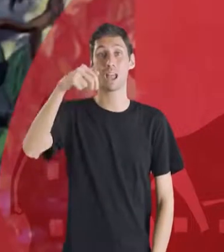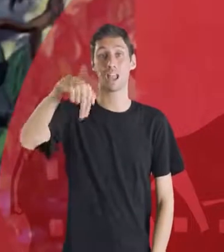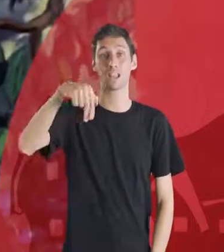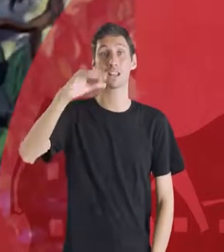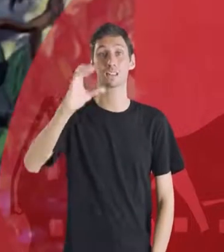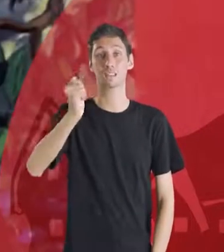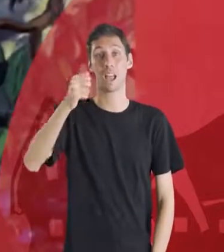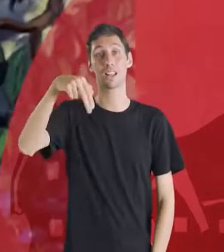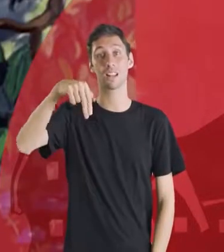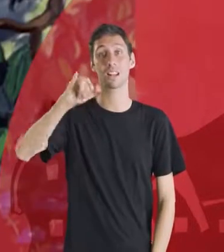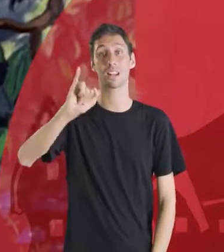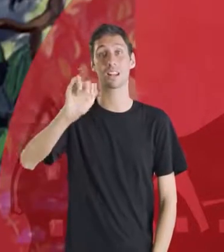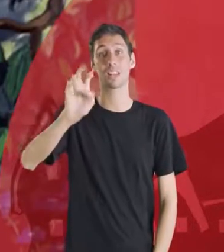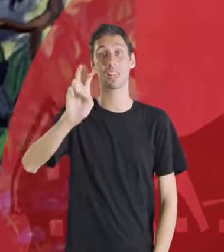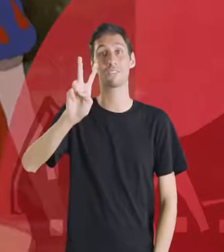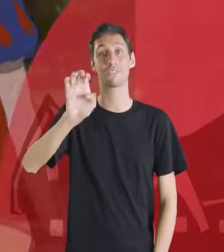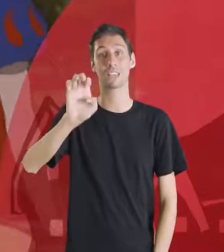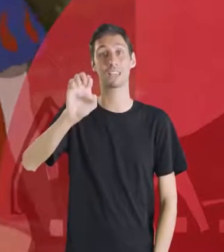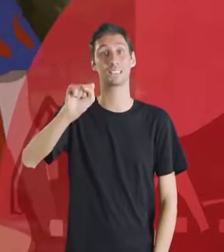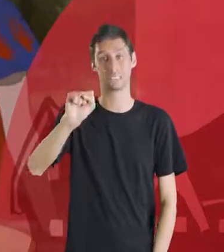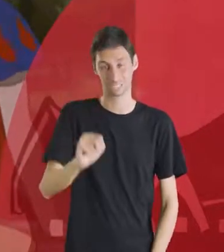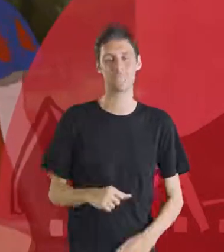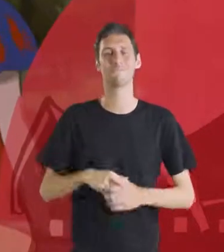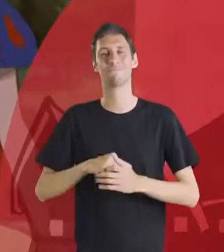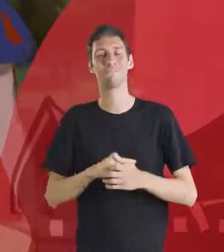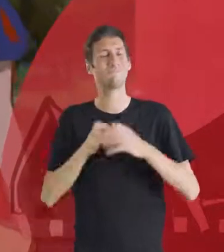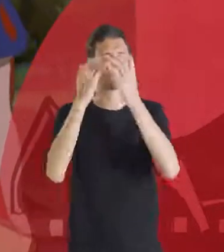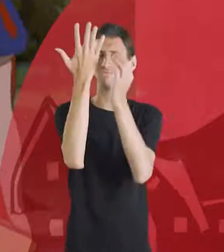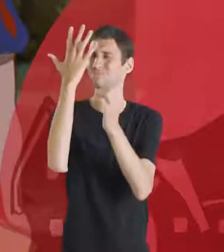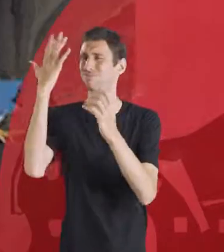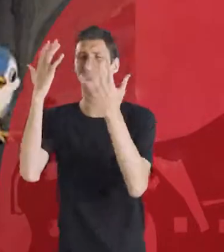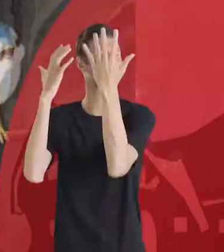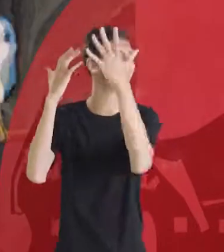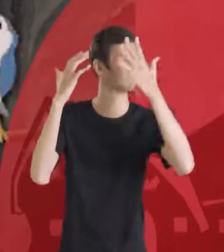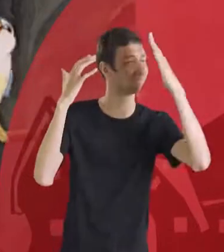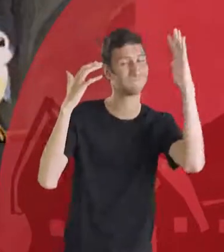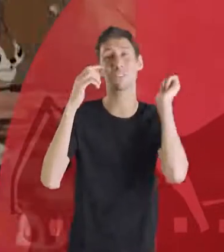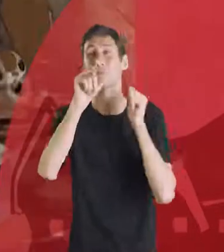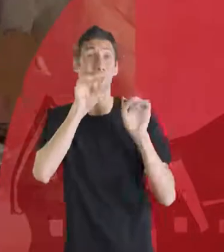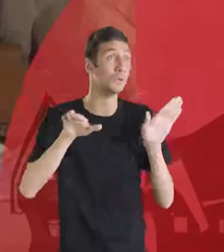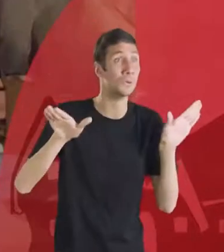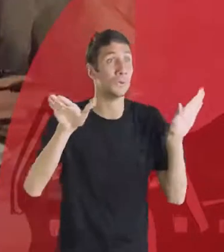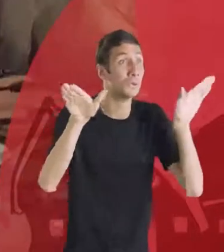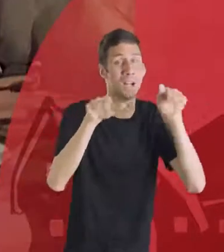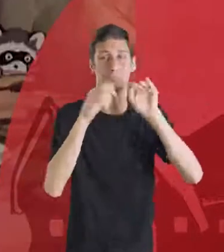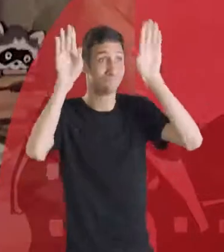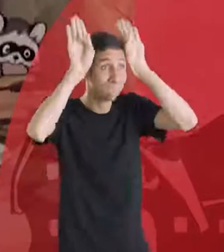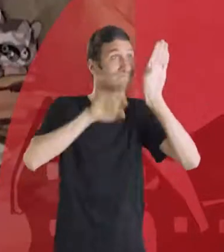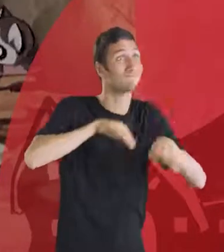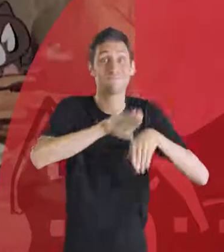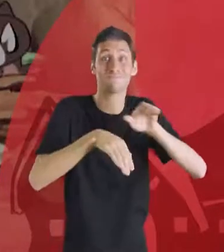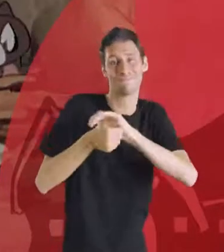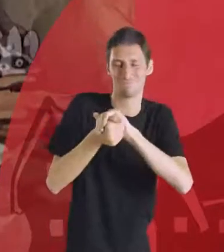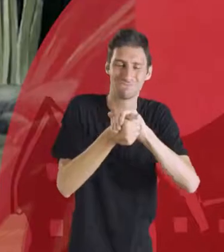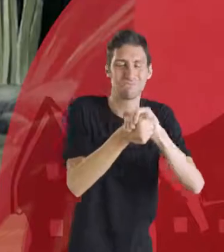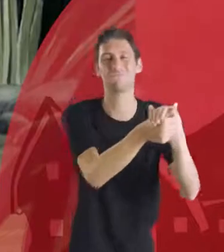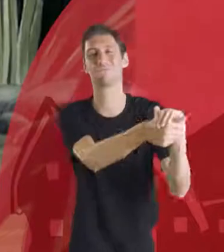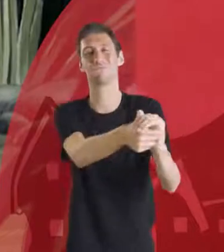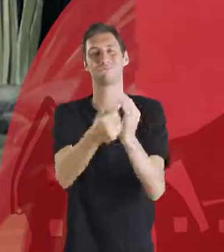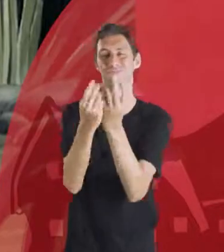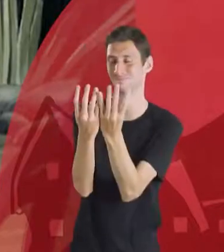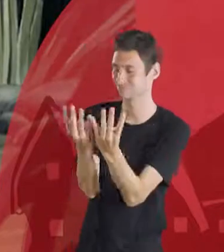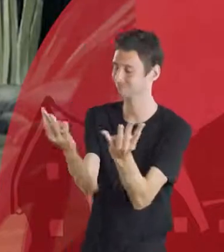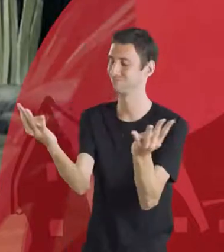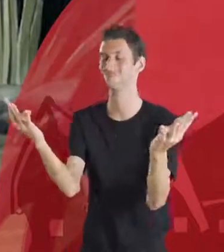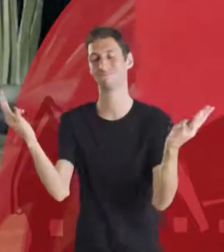bondadosa, optimista y compasiva. Le gusta mucho cantar, y al escucharla, todos los animalitos del bosque siempre